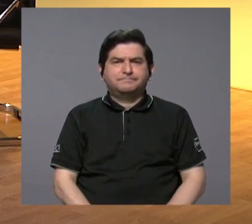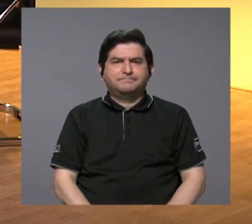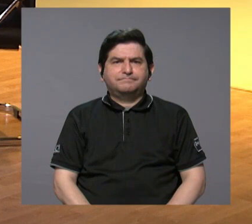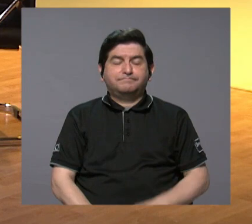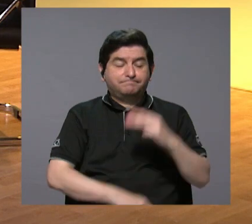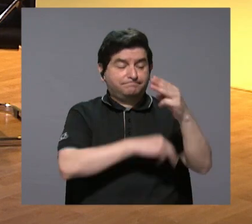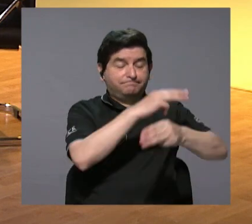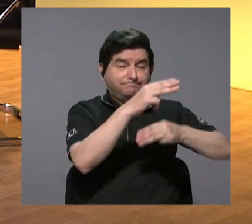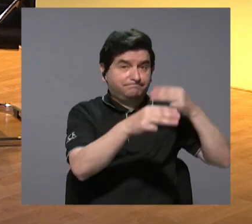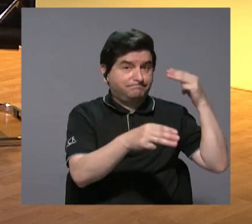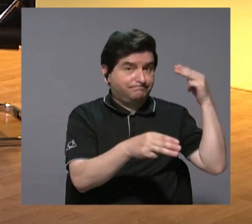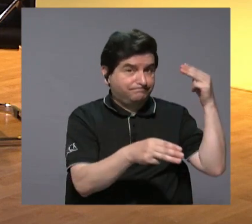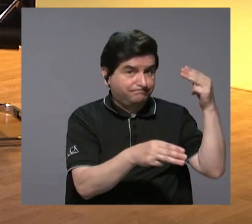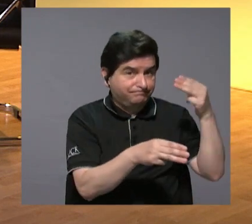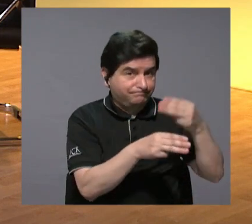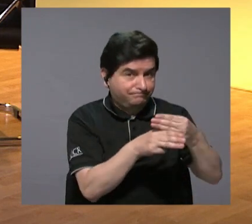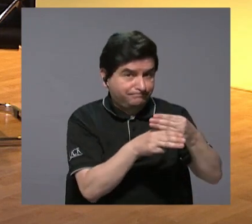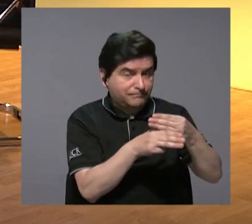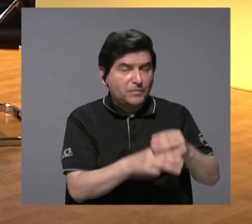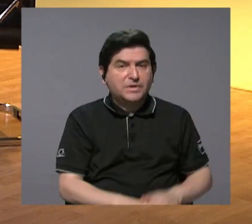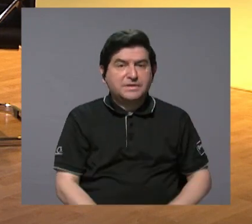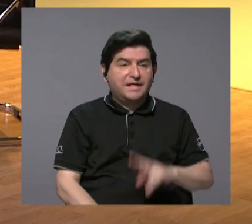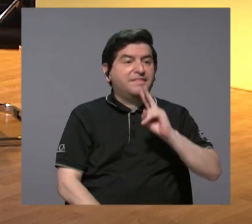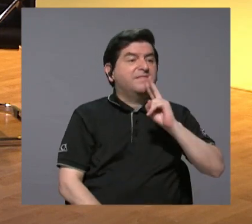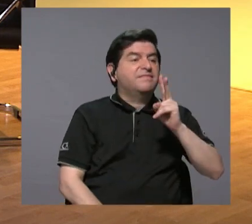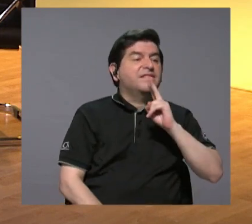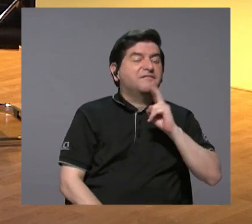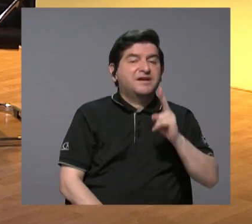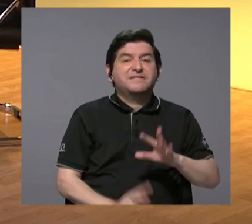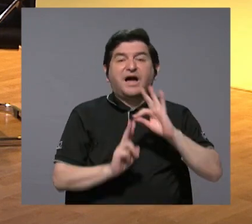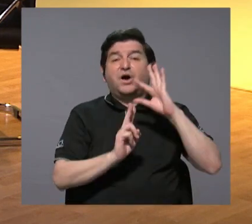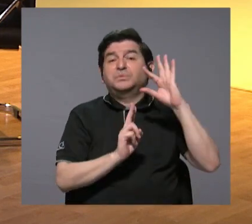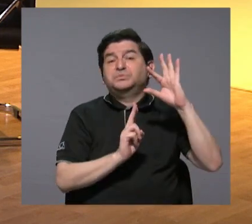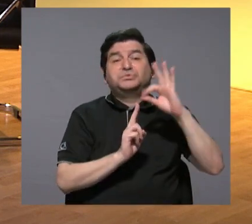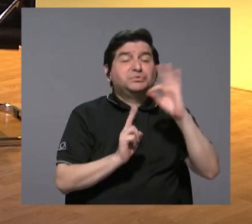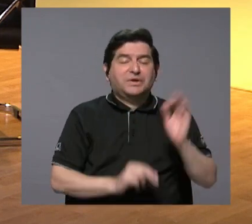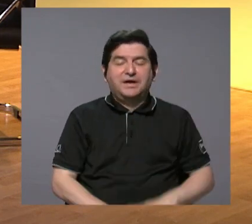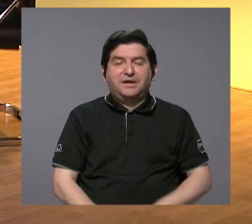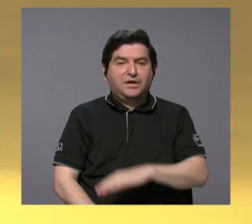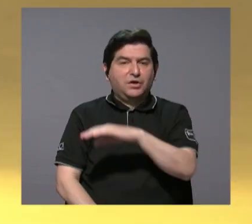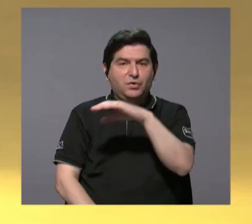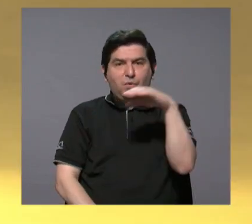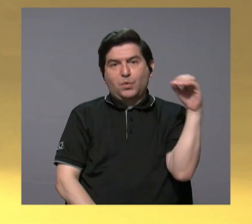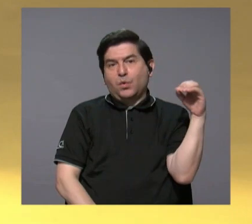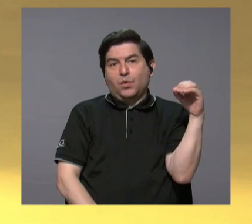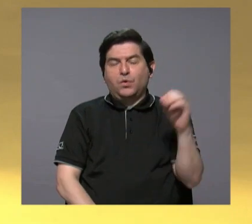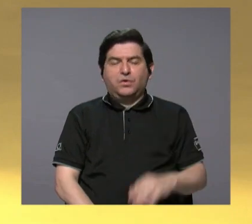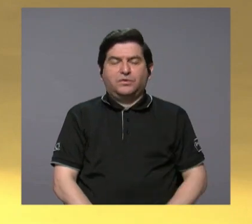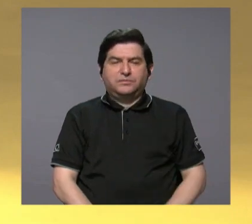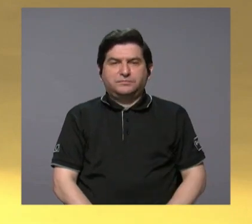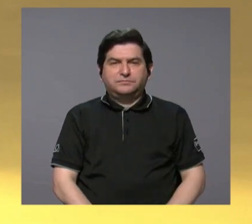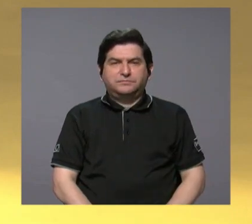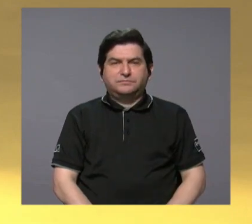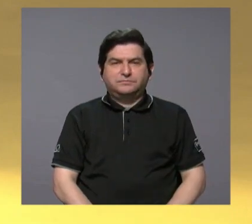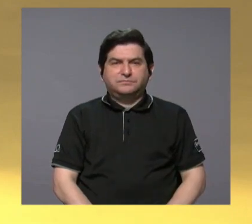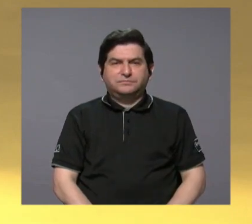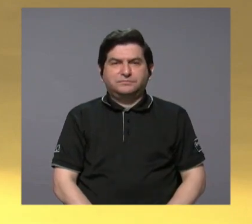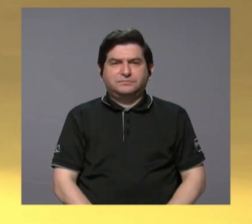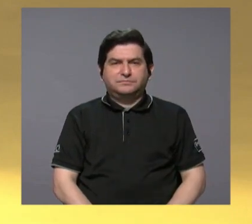el mundo de las verdades alternas e incluso aquellas